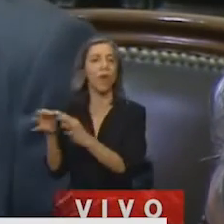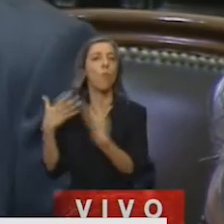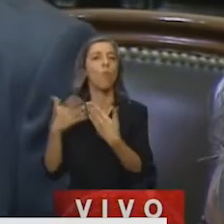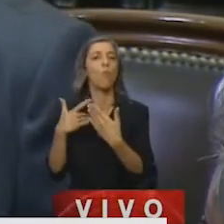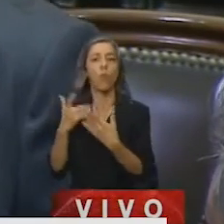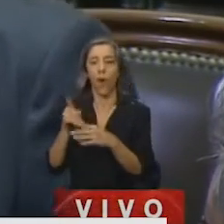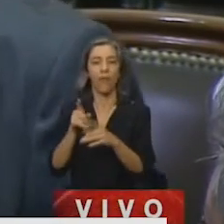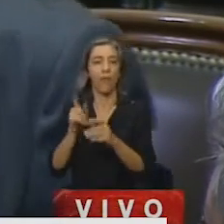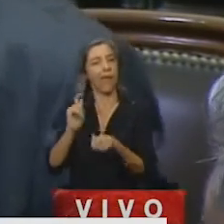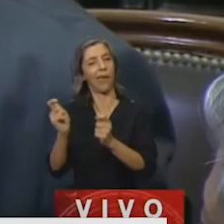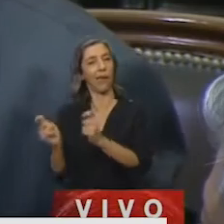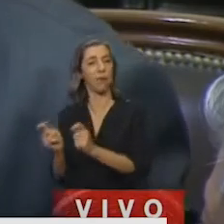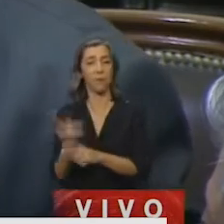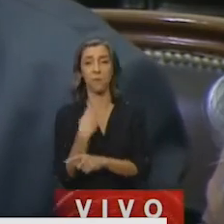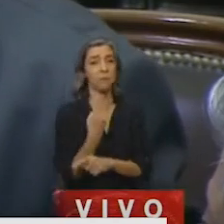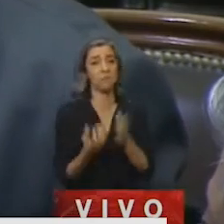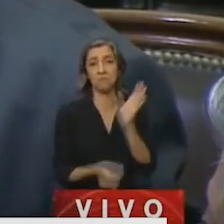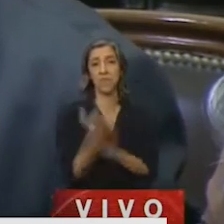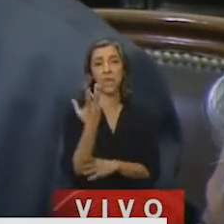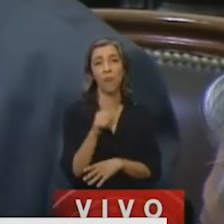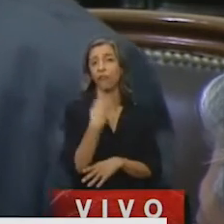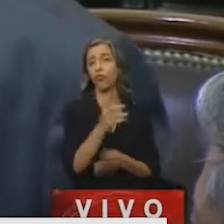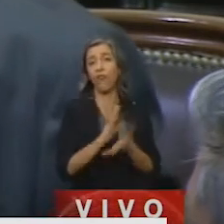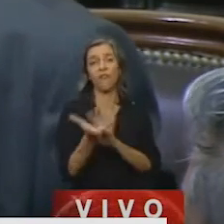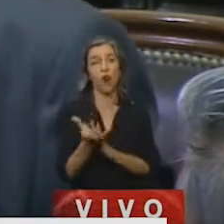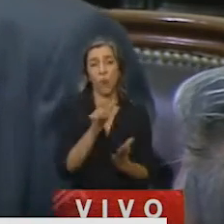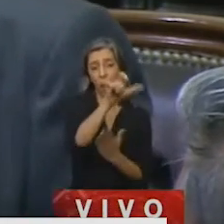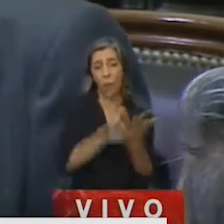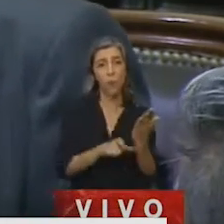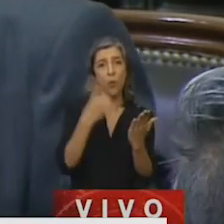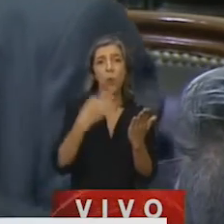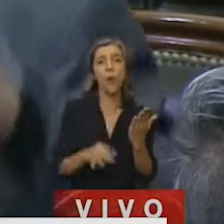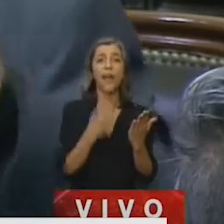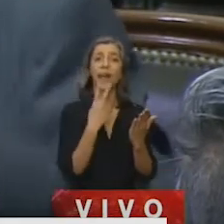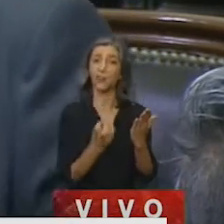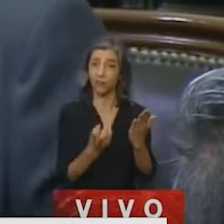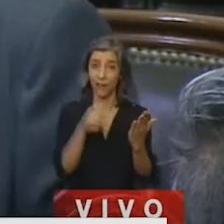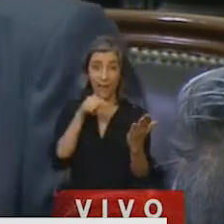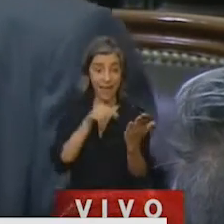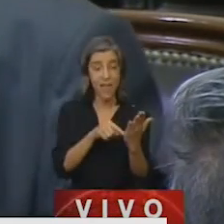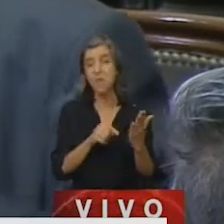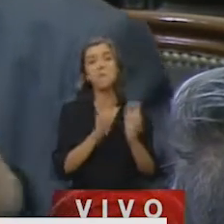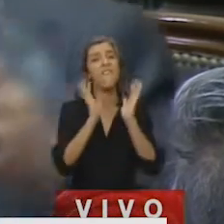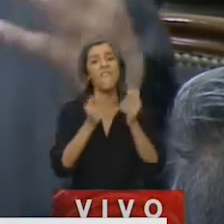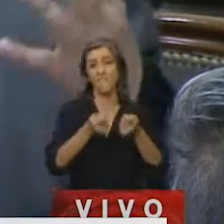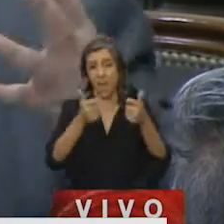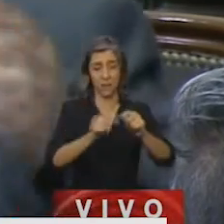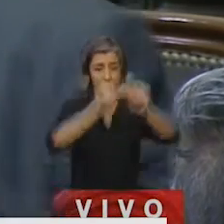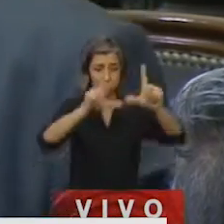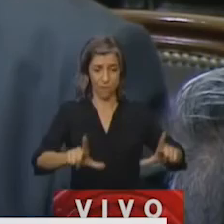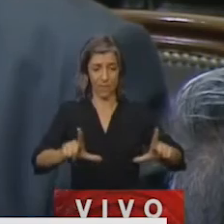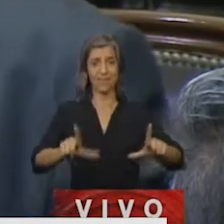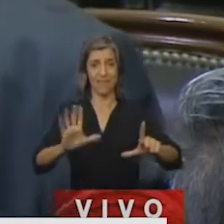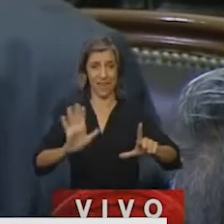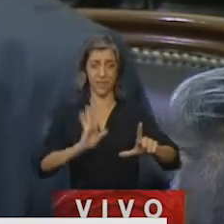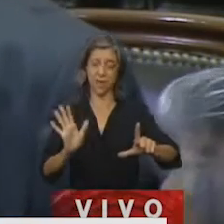interferir en la voluntad popular. Nosotros desarrollamos un modelo de boleta única electrónica donde hay una pantalla donde el ciudadano, en vez de en una